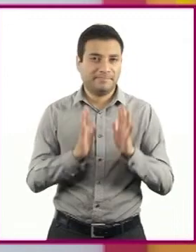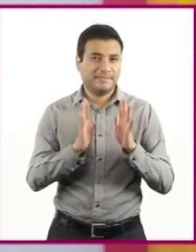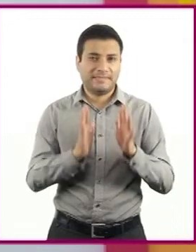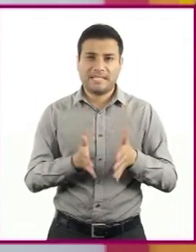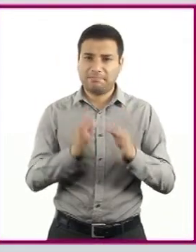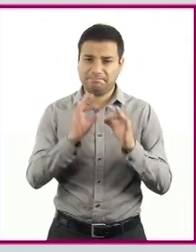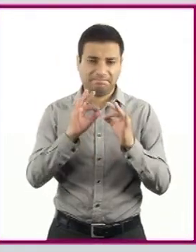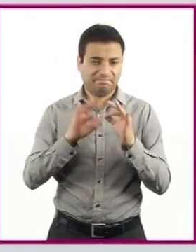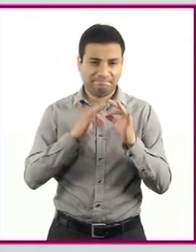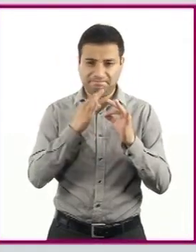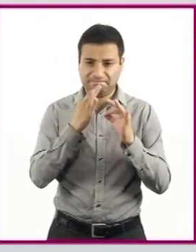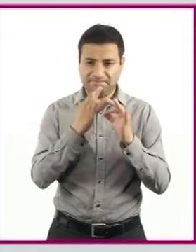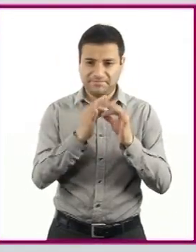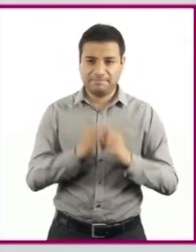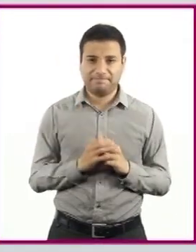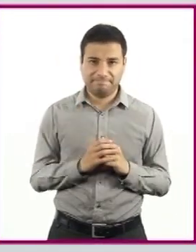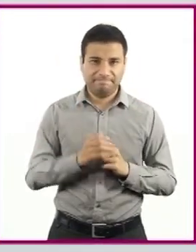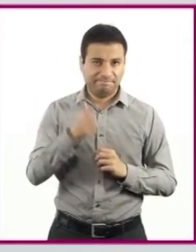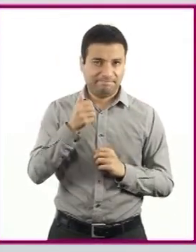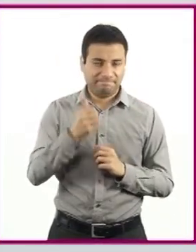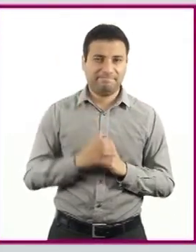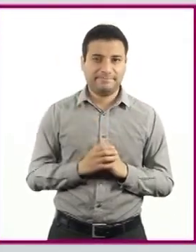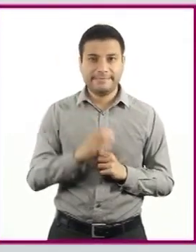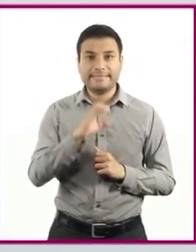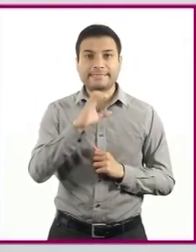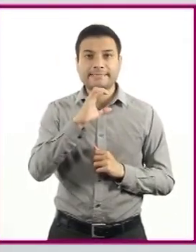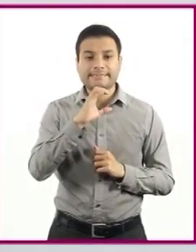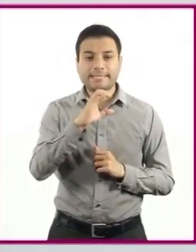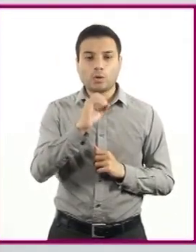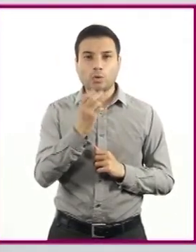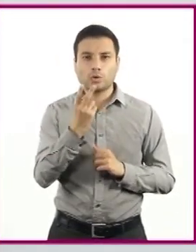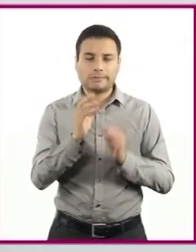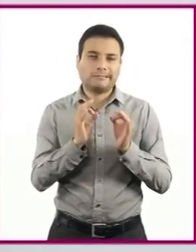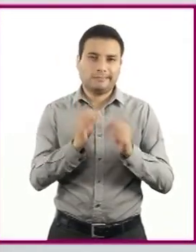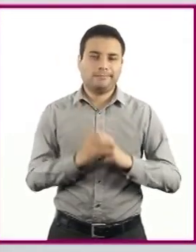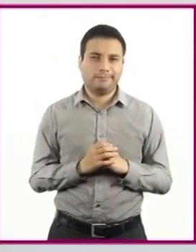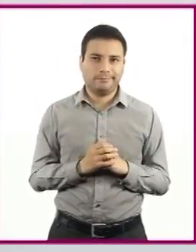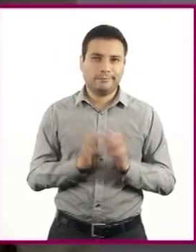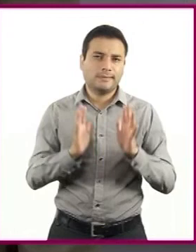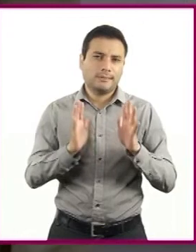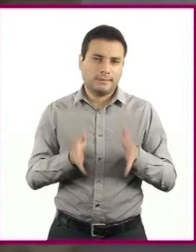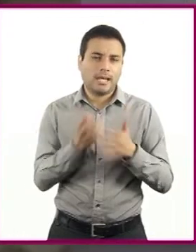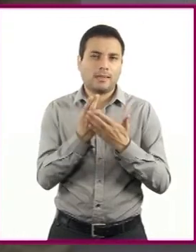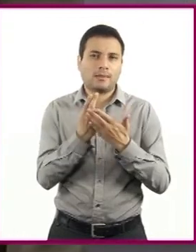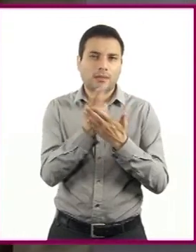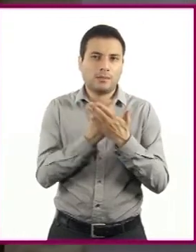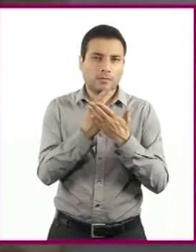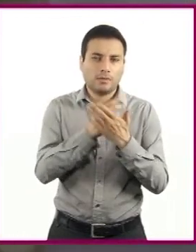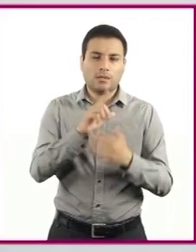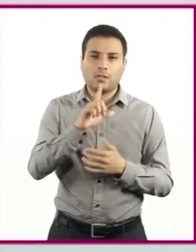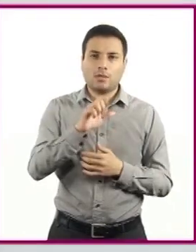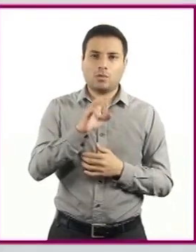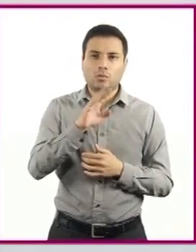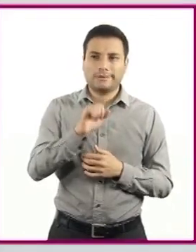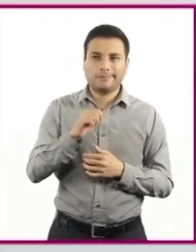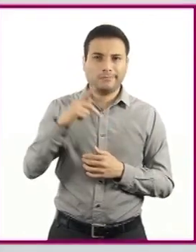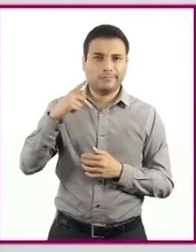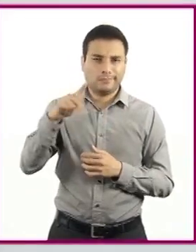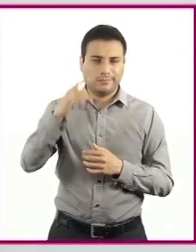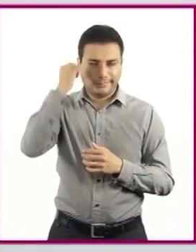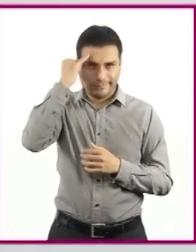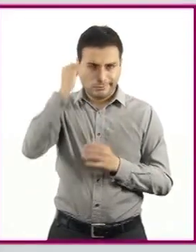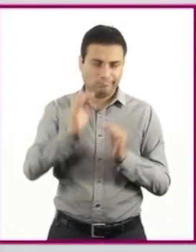nuestra representación del dióxido de carbono por medio de la estructura de Lewis. ¡Excelente!